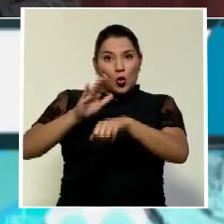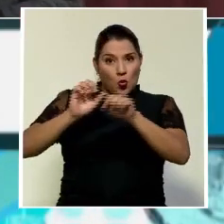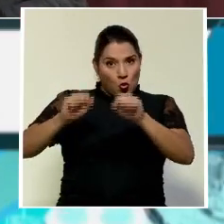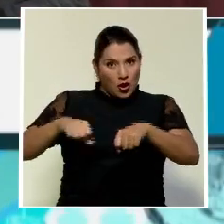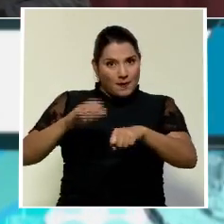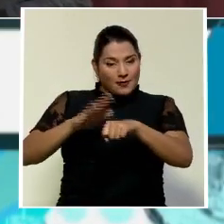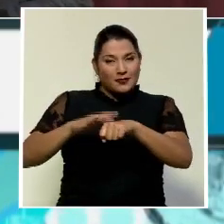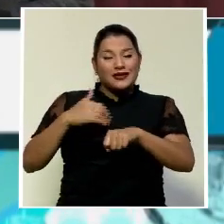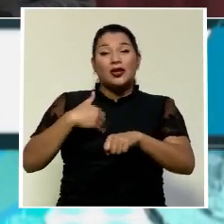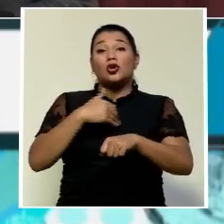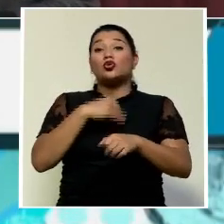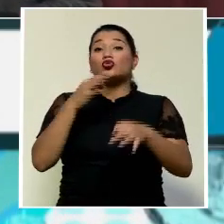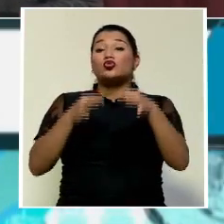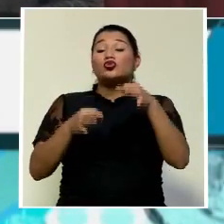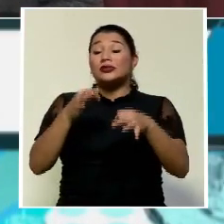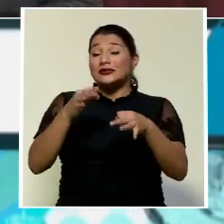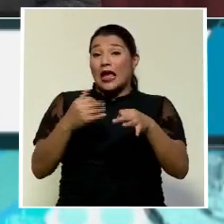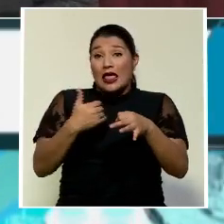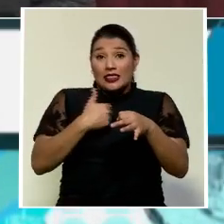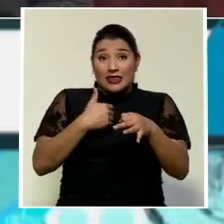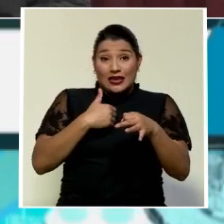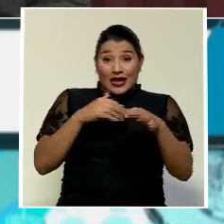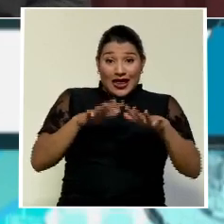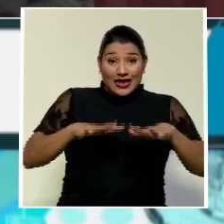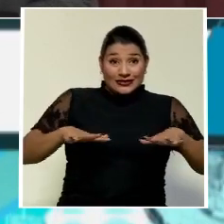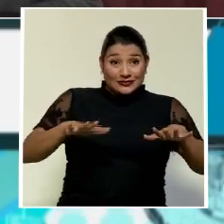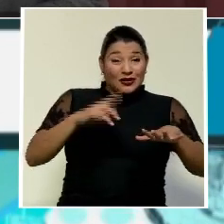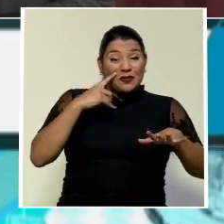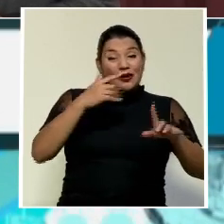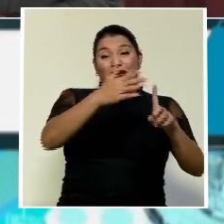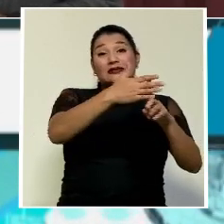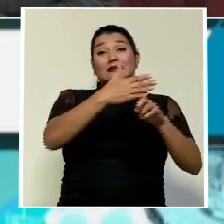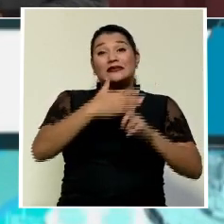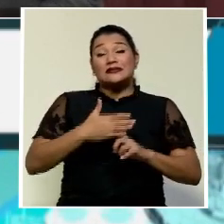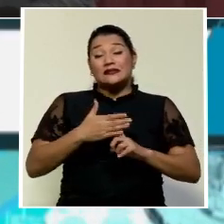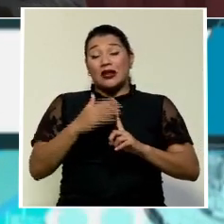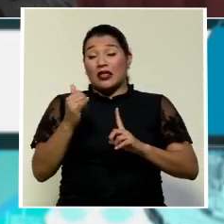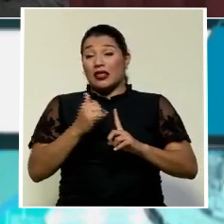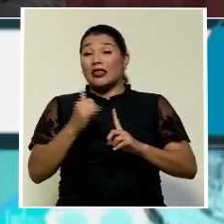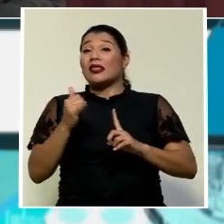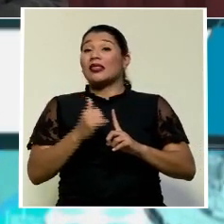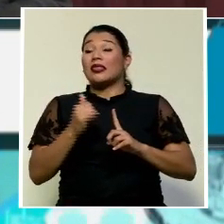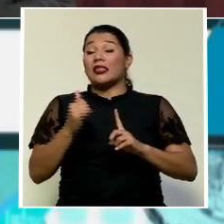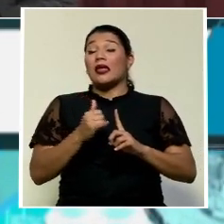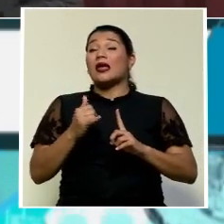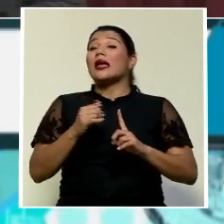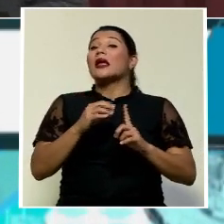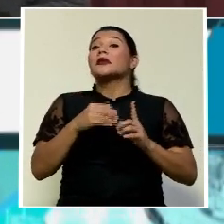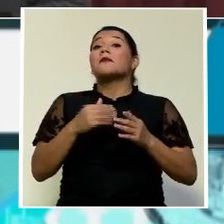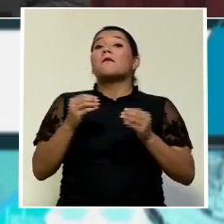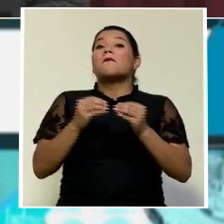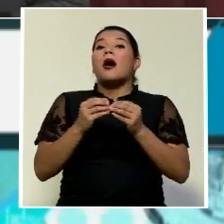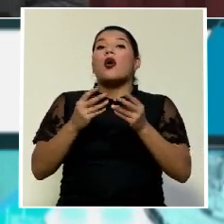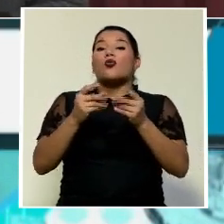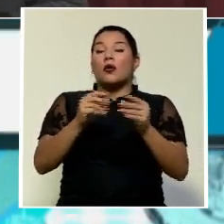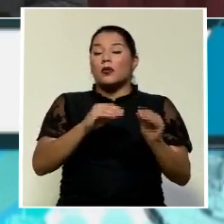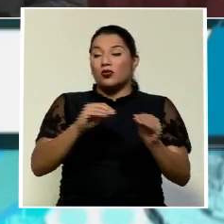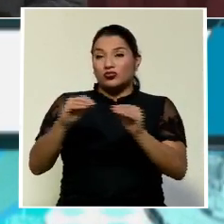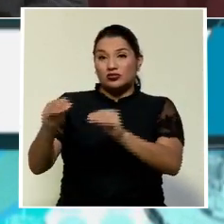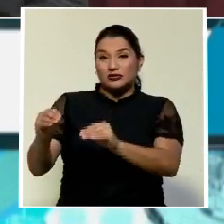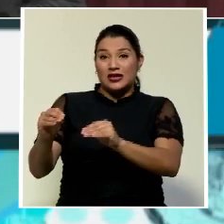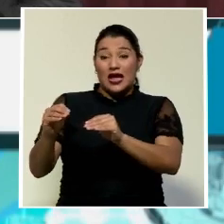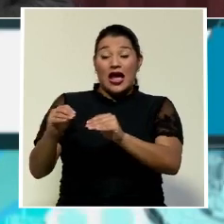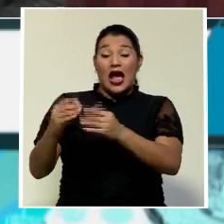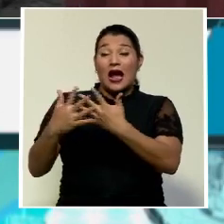de Justicia tener espacios y así hacer los traslados de personas que se encuentran detenidas más rápido de celdas judiciales al